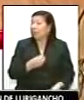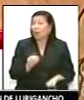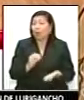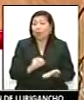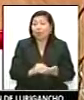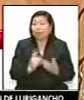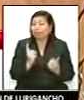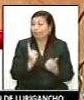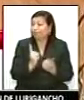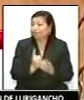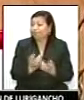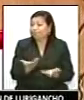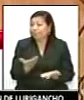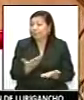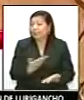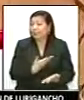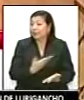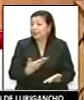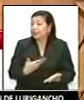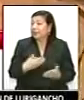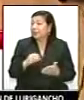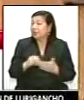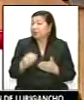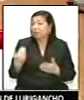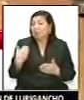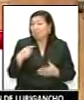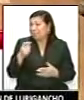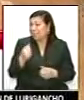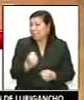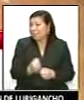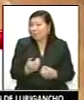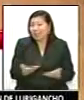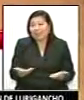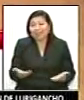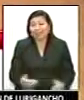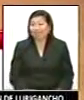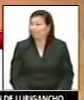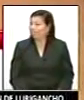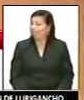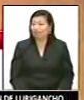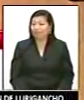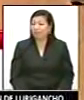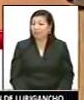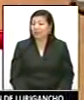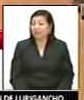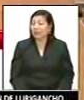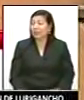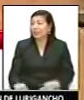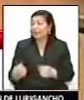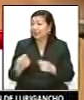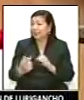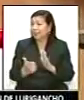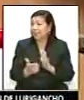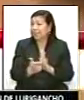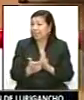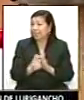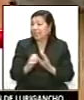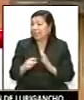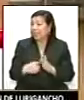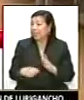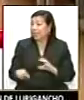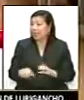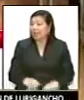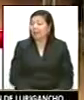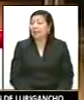nos encontramos que el Ejecutivo da la espalda a los trabajadores. Y aquí no estamos insistiendo en una ley que roba gastos,